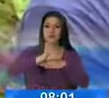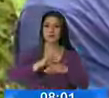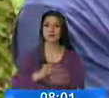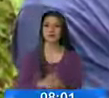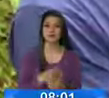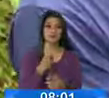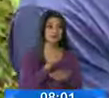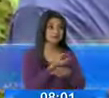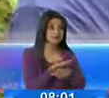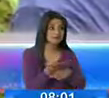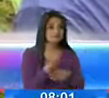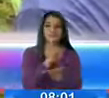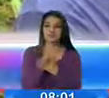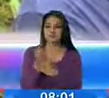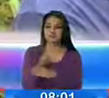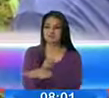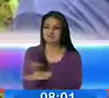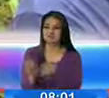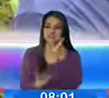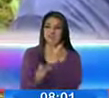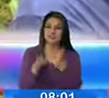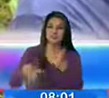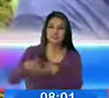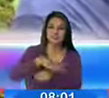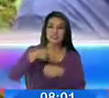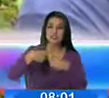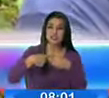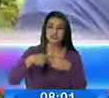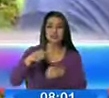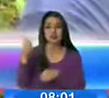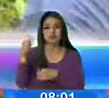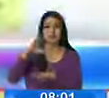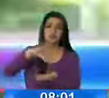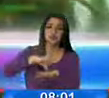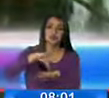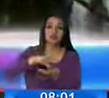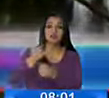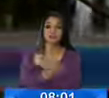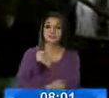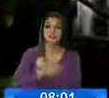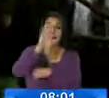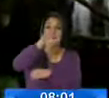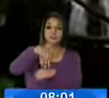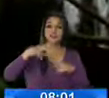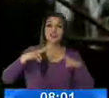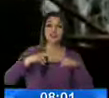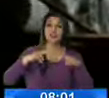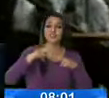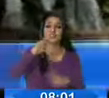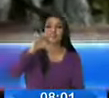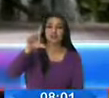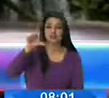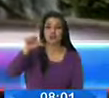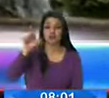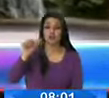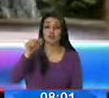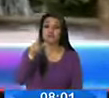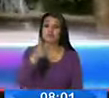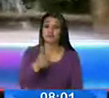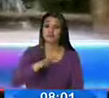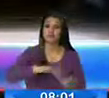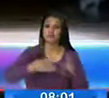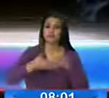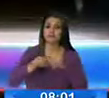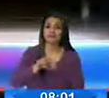Recomendable. 100% recomendable para la gente de aquí y para la gente de fuera, que venga y conozca Yoa. El lugar es administrado por la comunidad desde hace 15